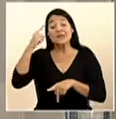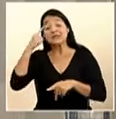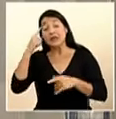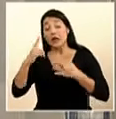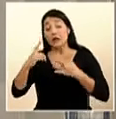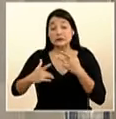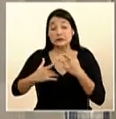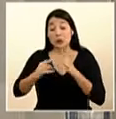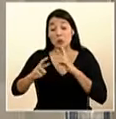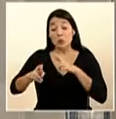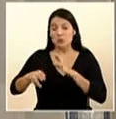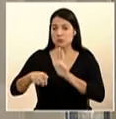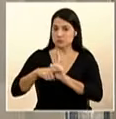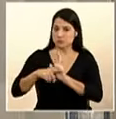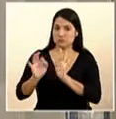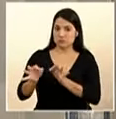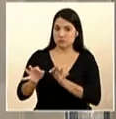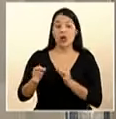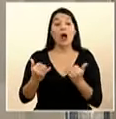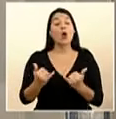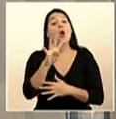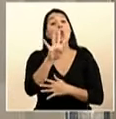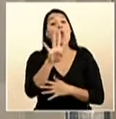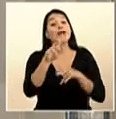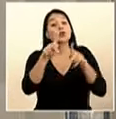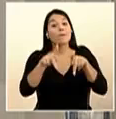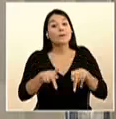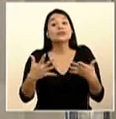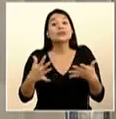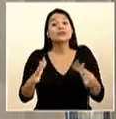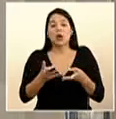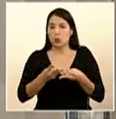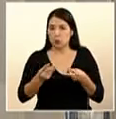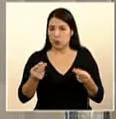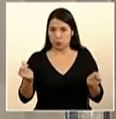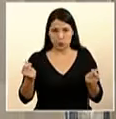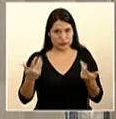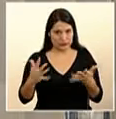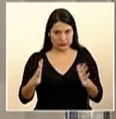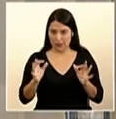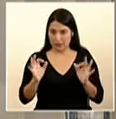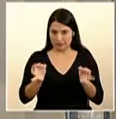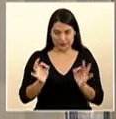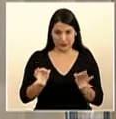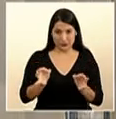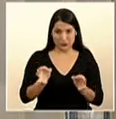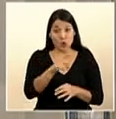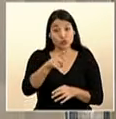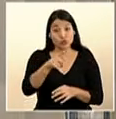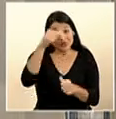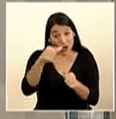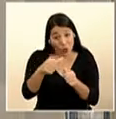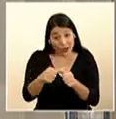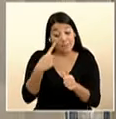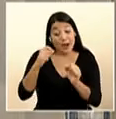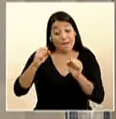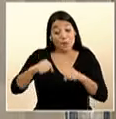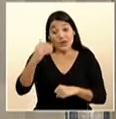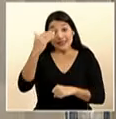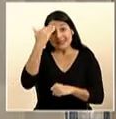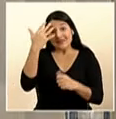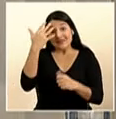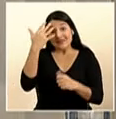cuatro personas se registran como recuperadas que recordemos que se tiene que pasar por